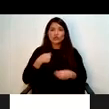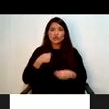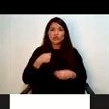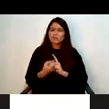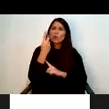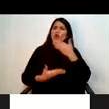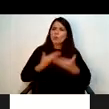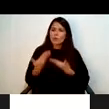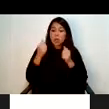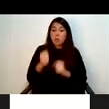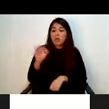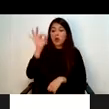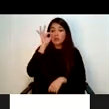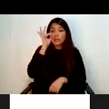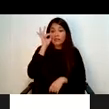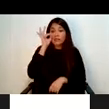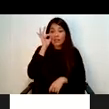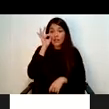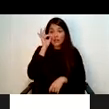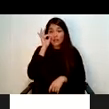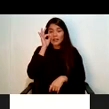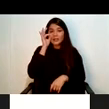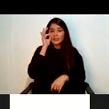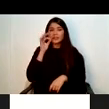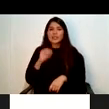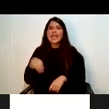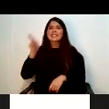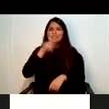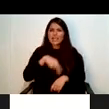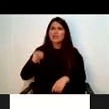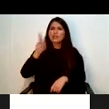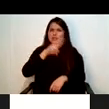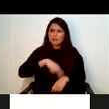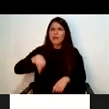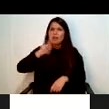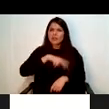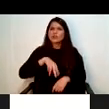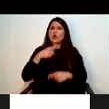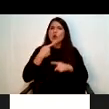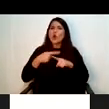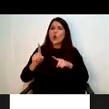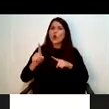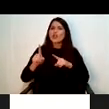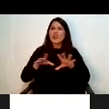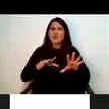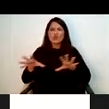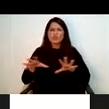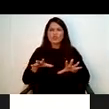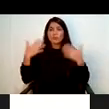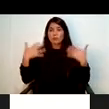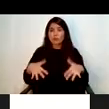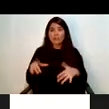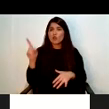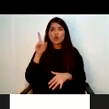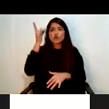muy variado comportamientos estereotipados. Y también otra cosa importante en este aspecto es que no son